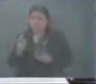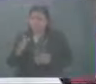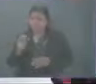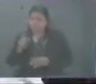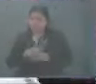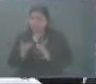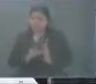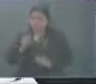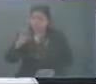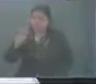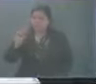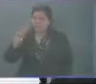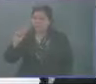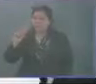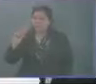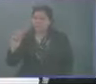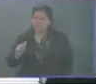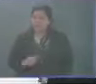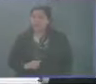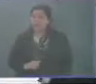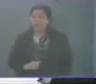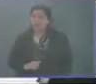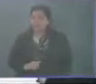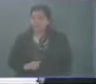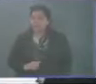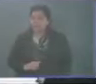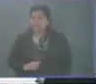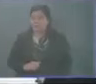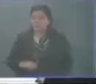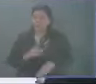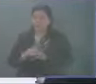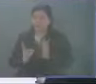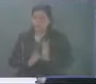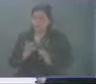Cristina, señor secretario. Tiene la palabra diputada Cristina Cornejo.